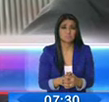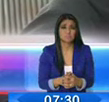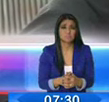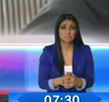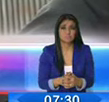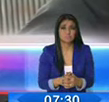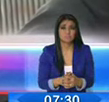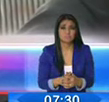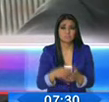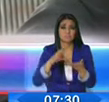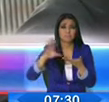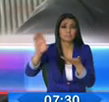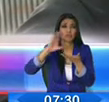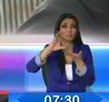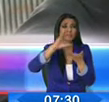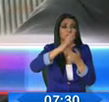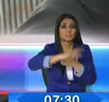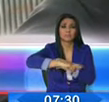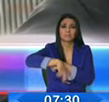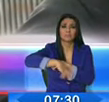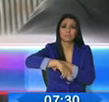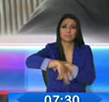importaciones de reparto